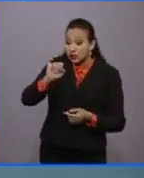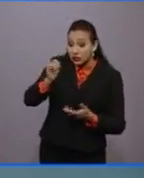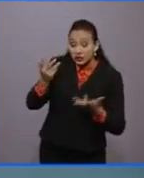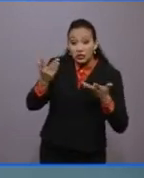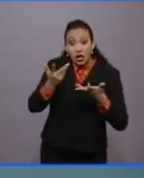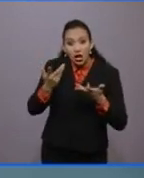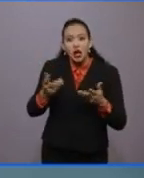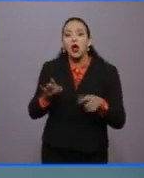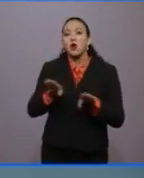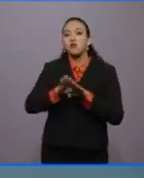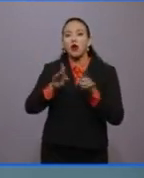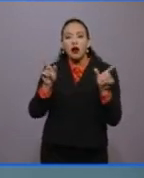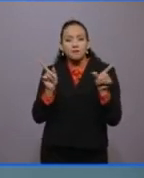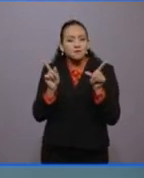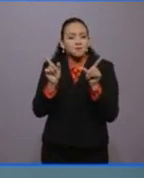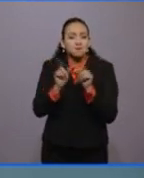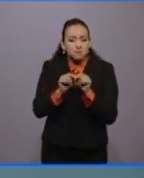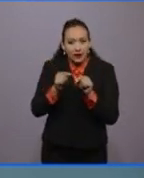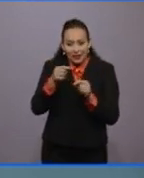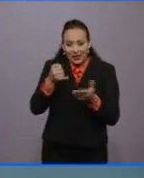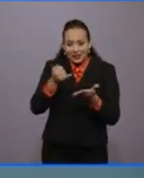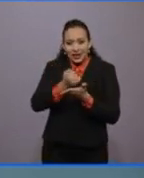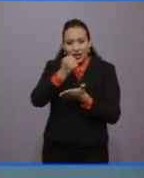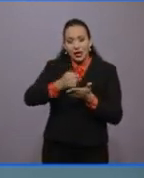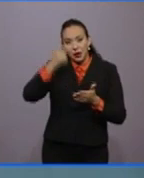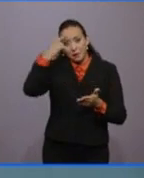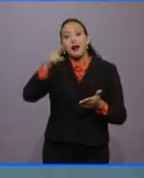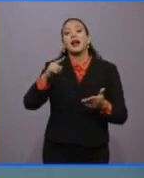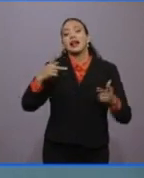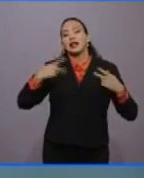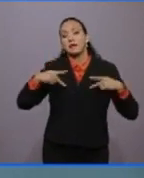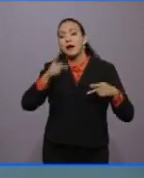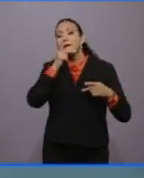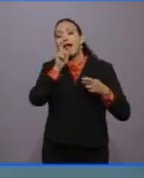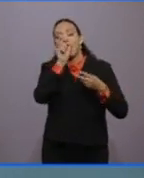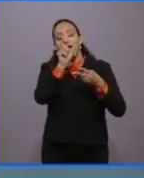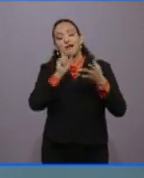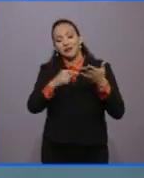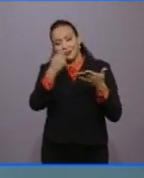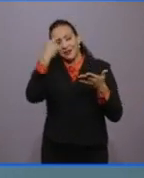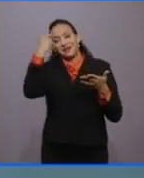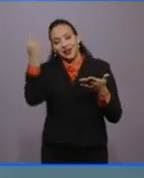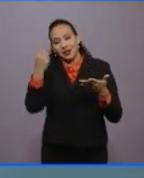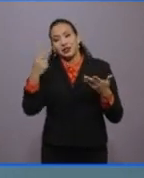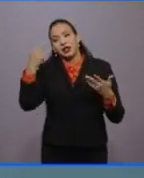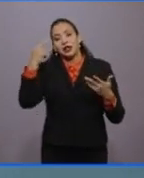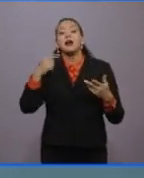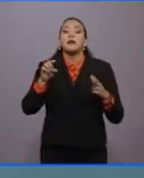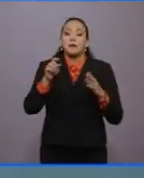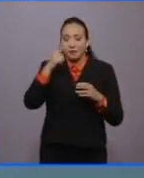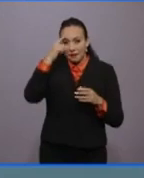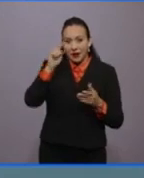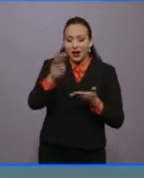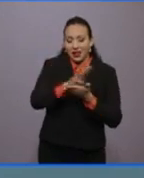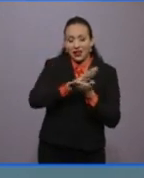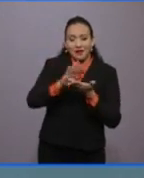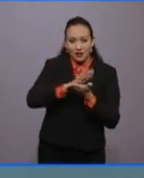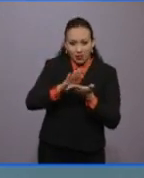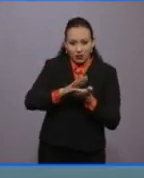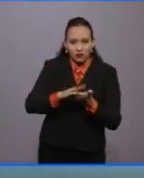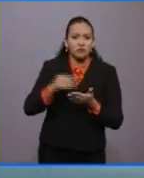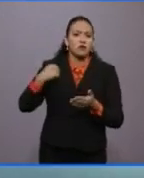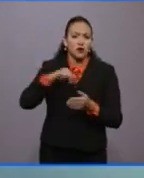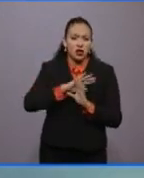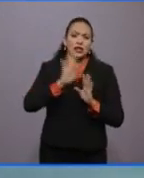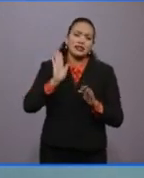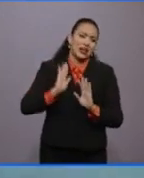una síntesis de esta sentencia en lenguaje ciudadano, justamente en lenguaje braille, como ya lo